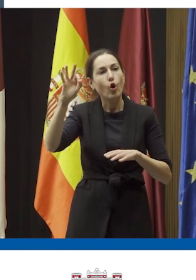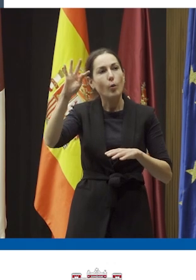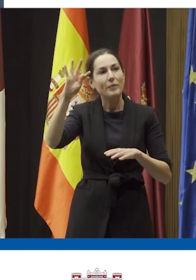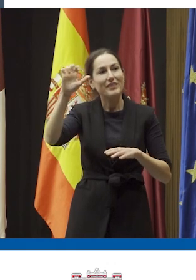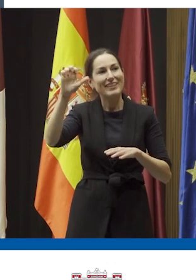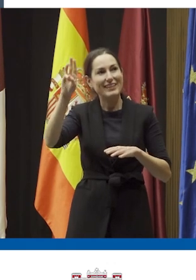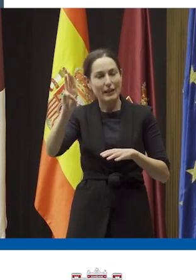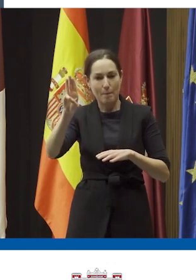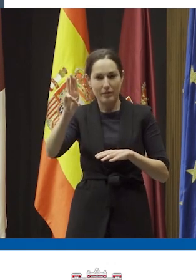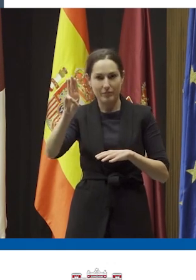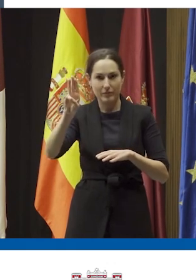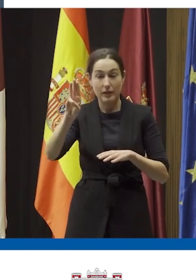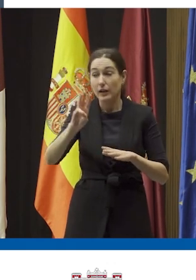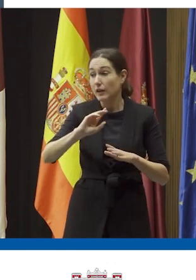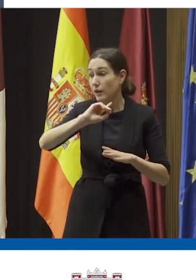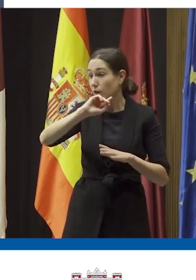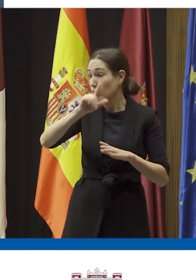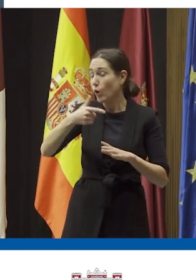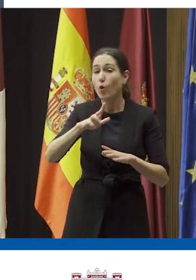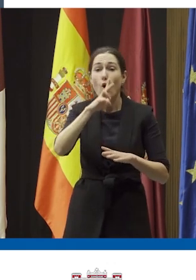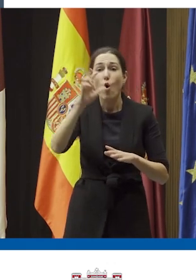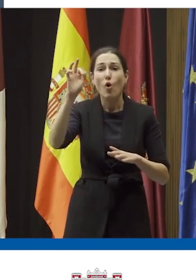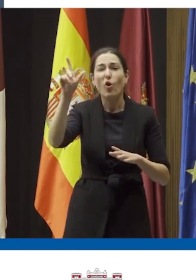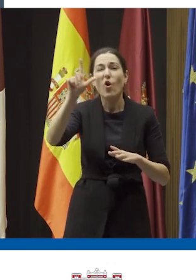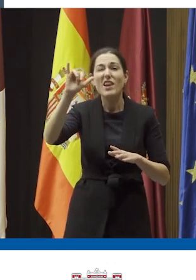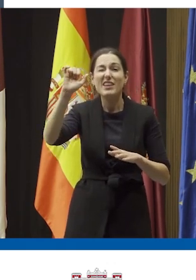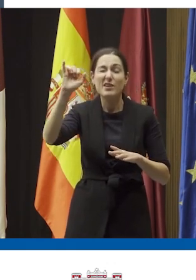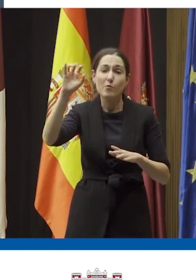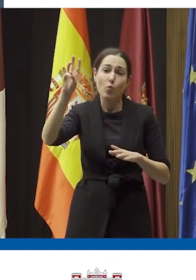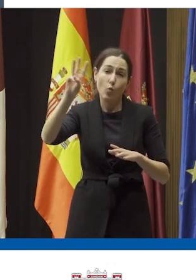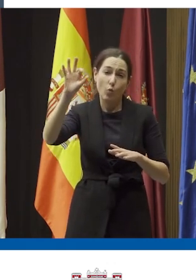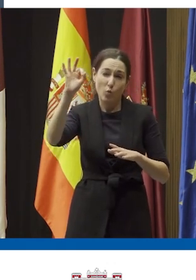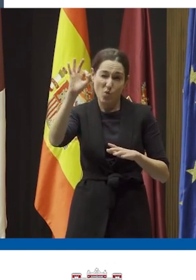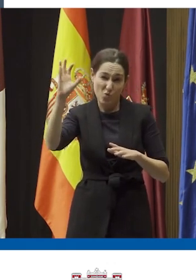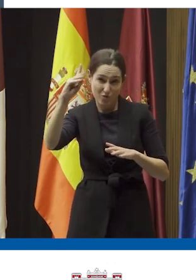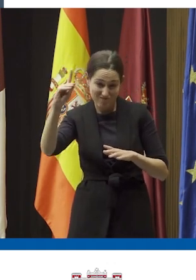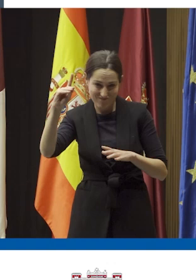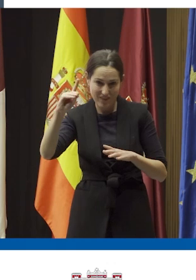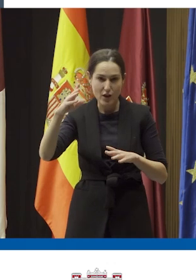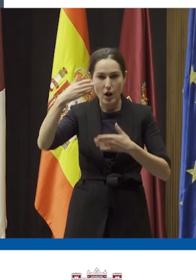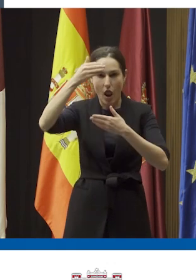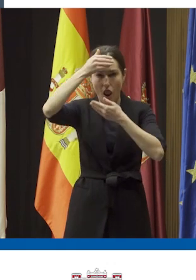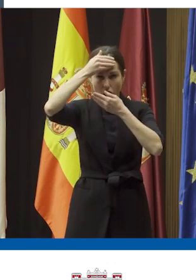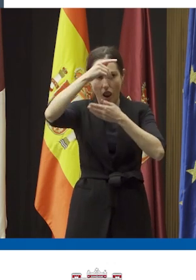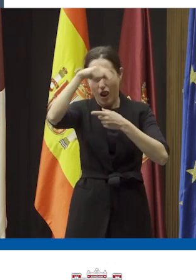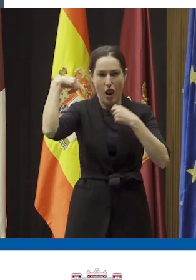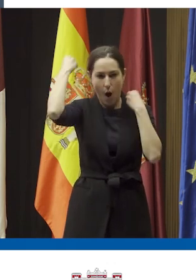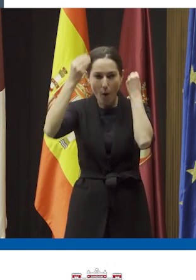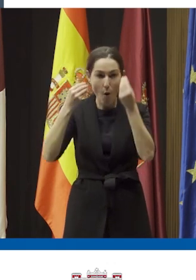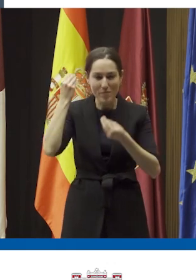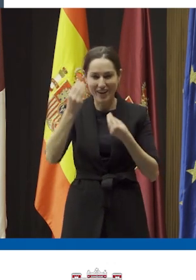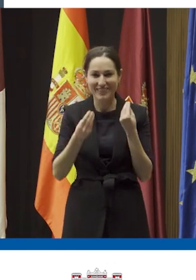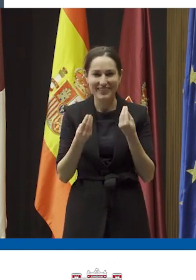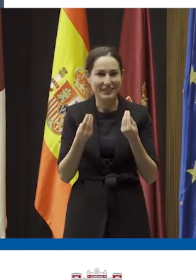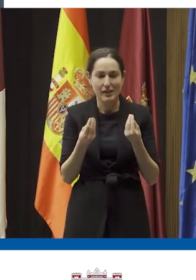tratado, como siempre, por Hollywood, dando la momia esa extraña de una película terrorífica, y pusieron a la momia en la película, esta